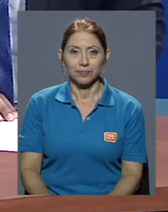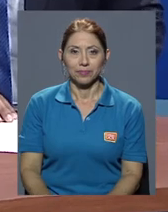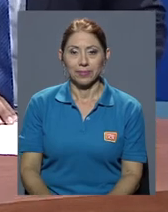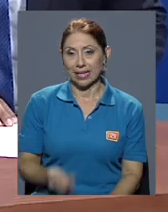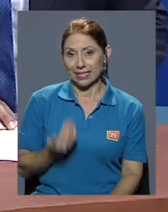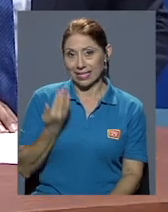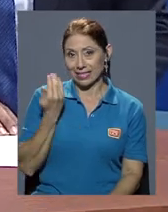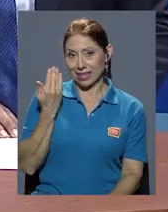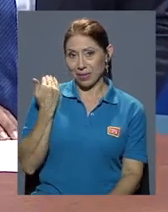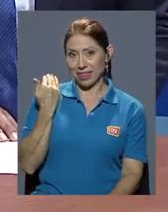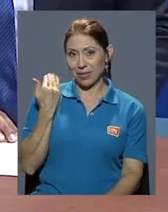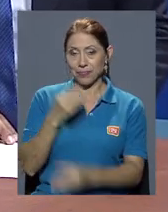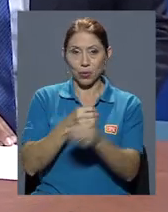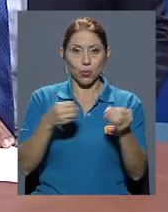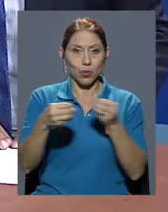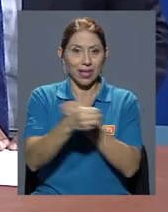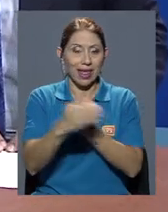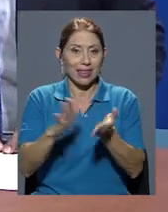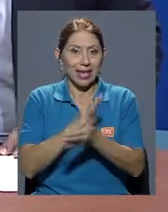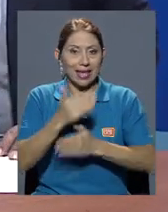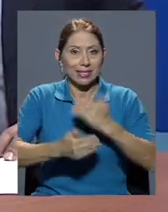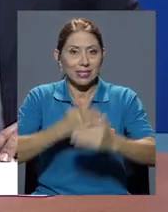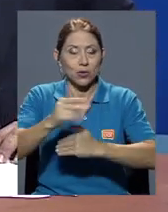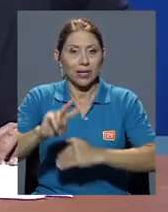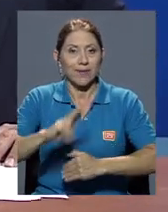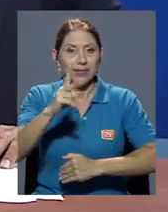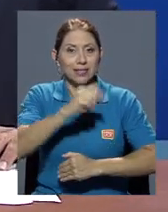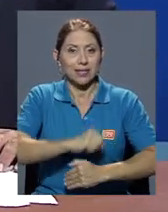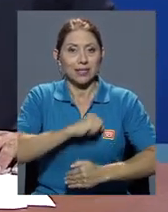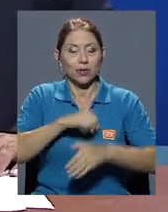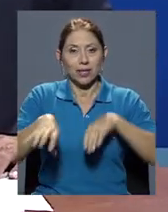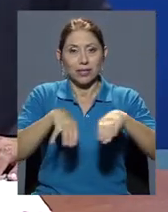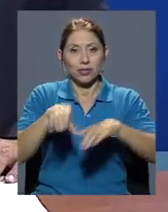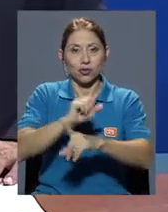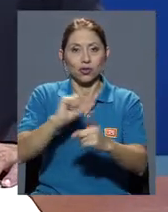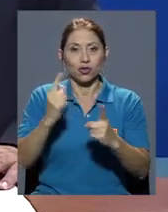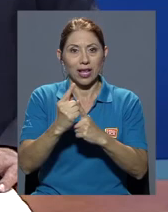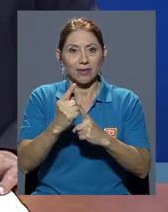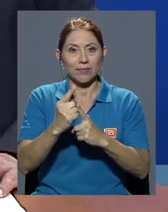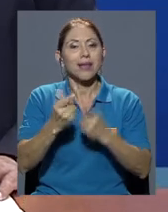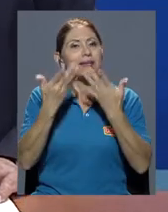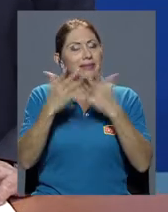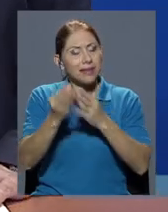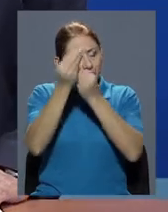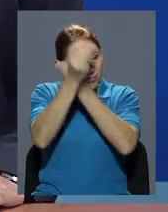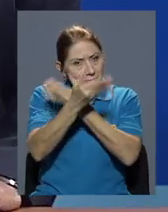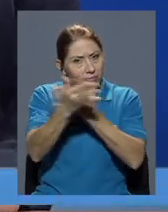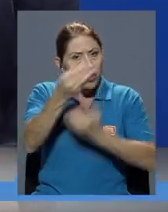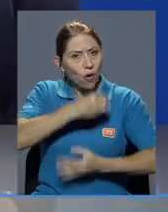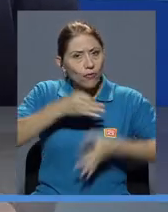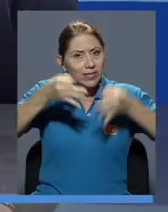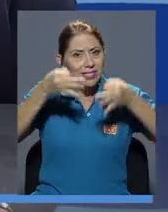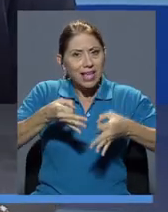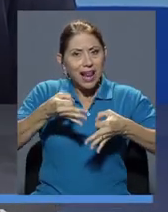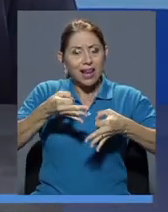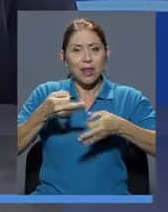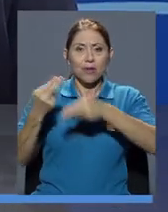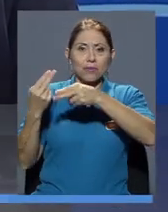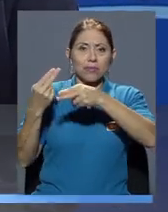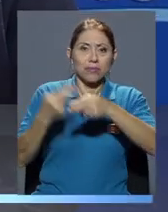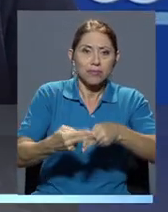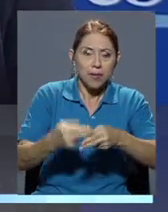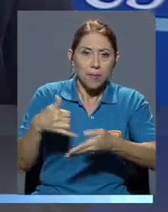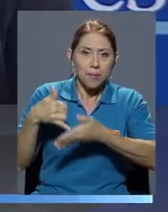recientemente la unidad de gestión de la vicerrectoría de acción social hizo oficial la convocatoria al premio maría eugenia